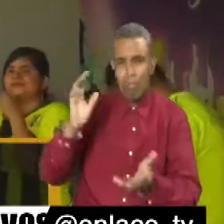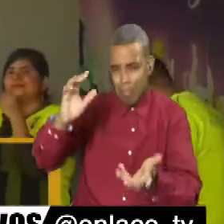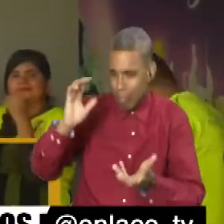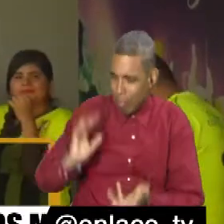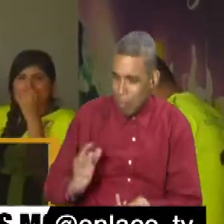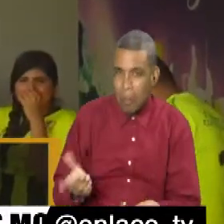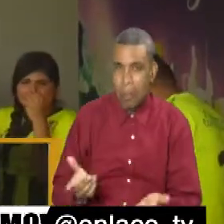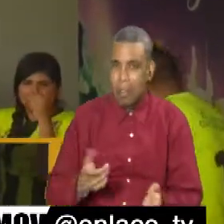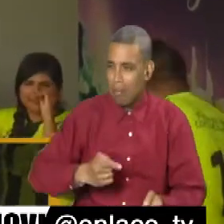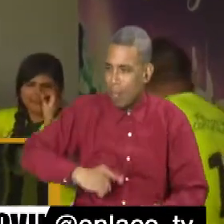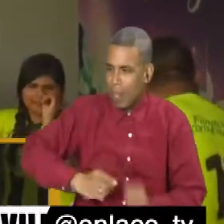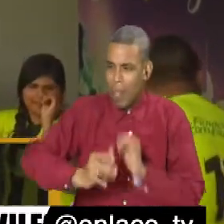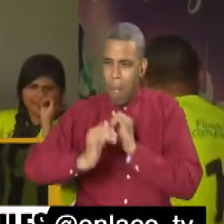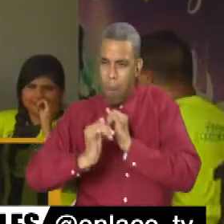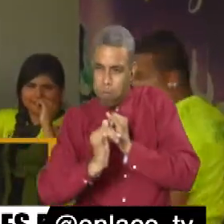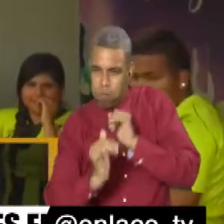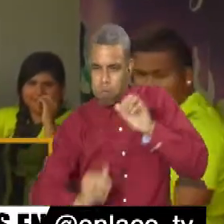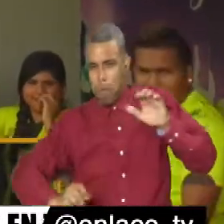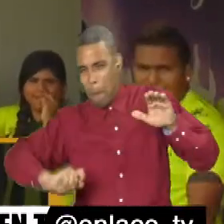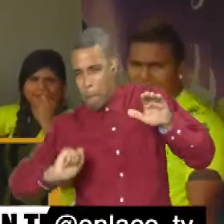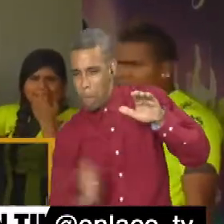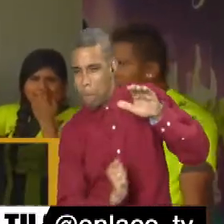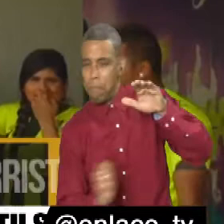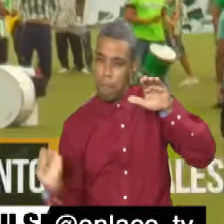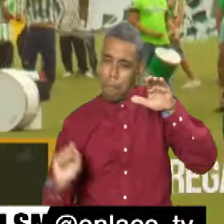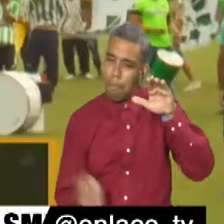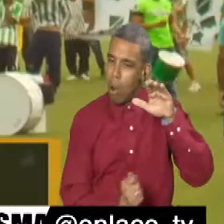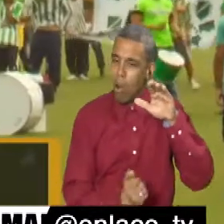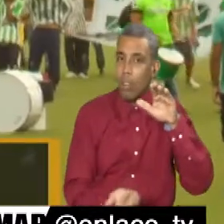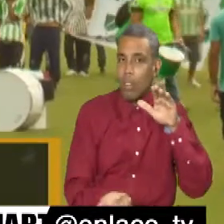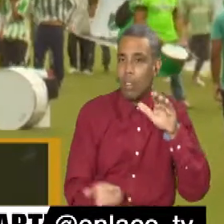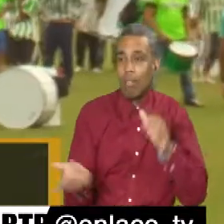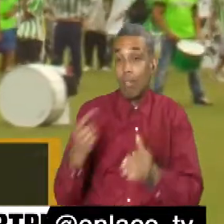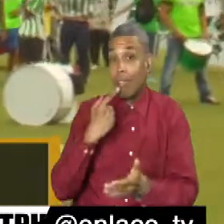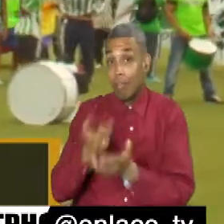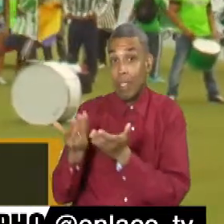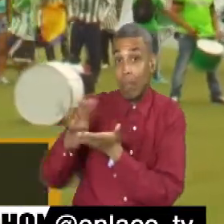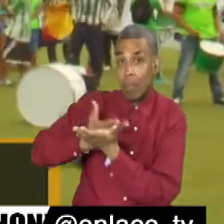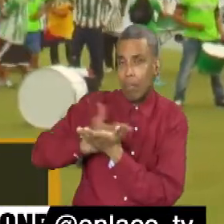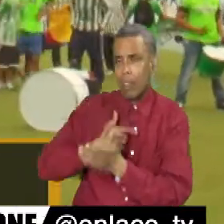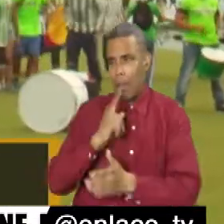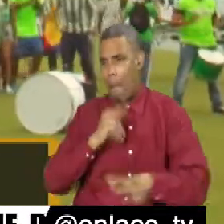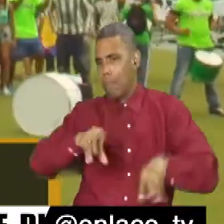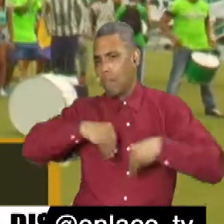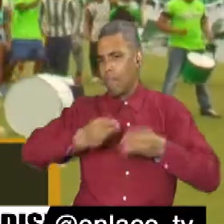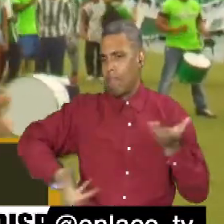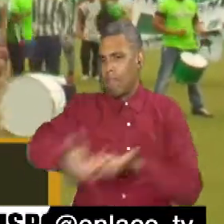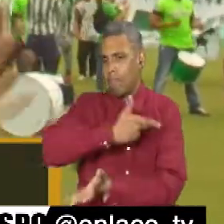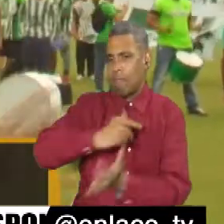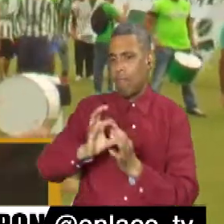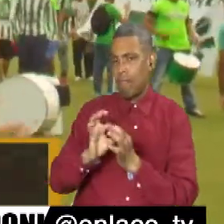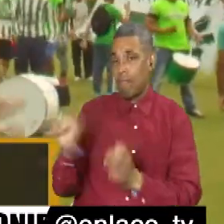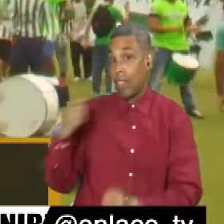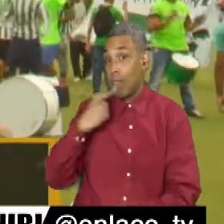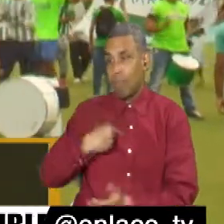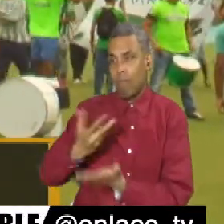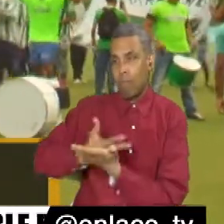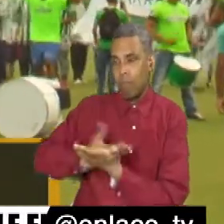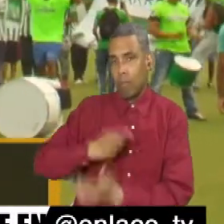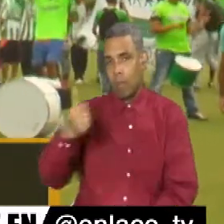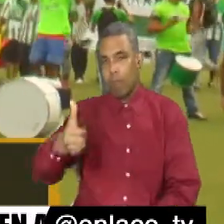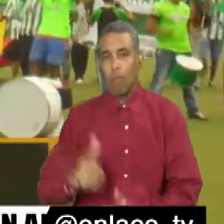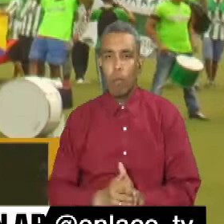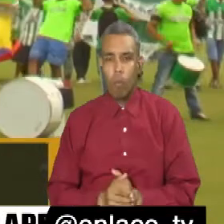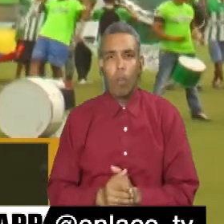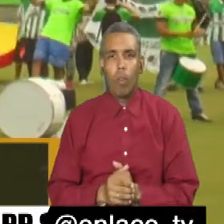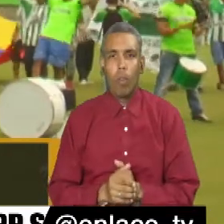a ser tolerantes. Es lo primero que se puede decir. Este acto de entrega de instrumentos a las barras de Alianza, América y